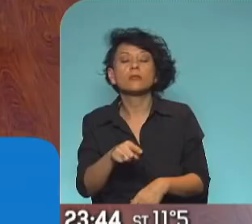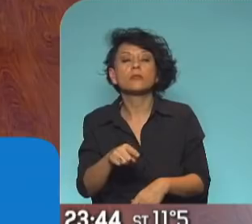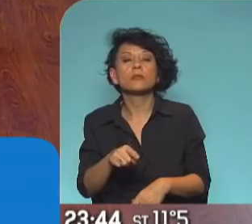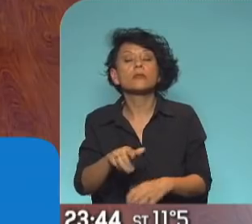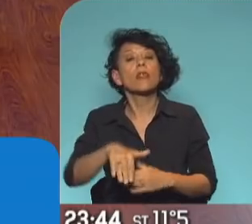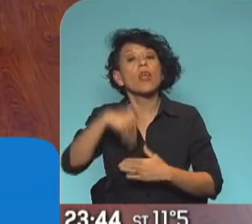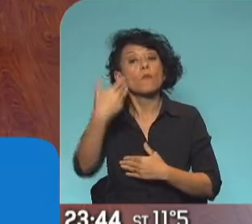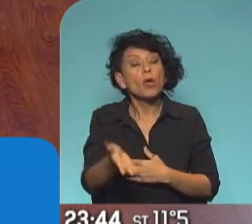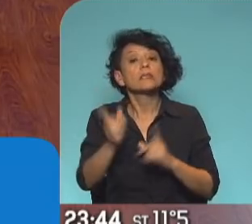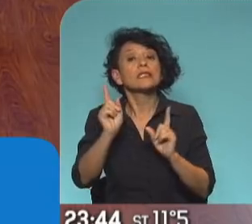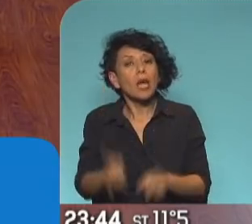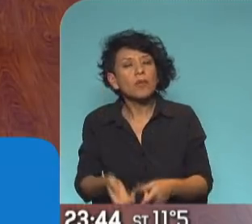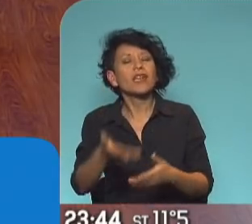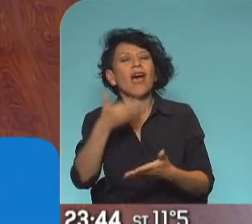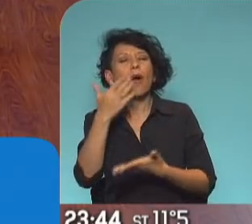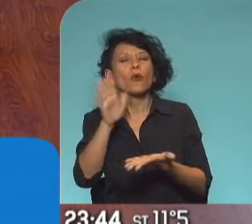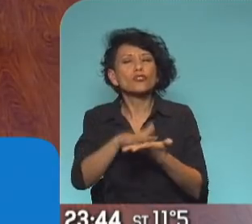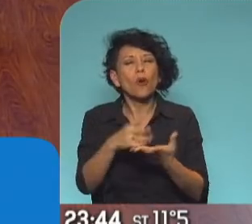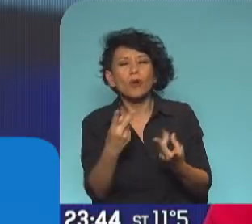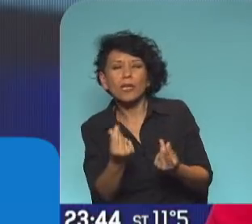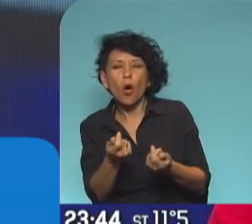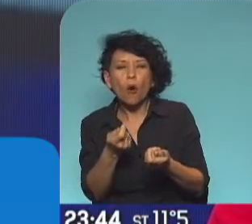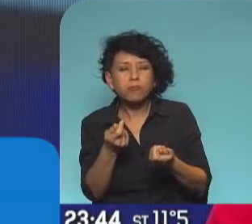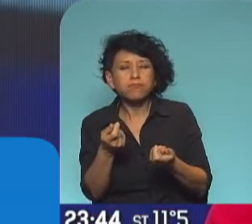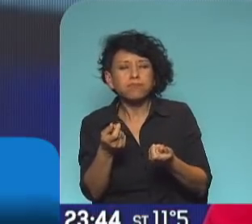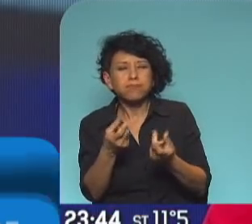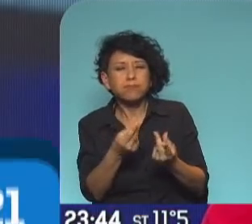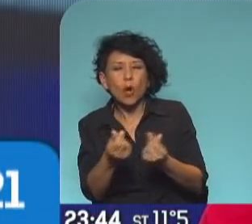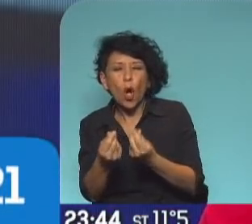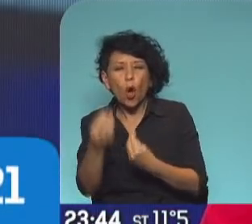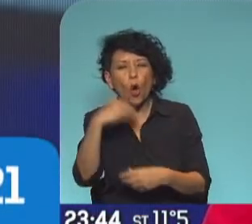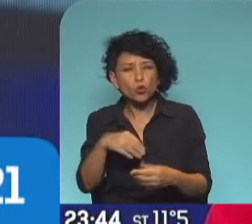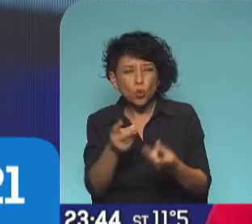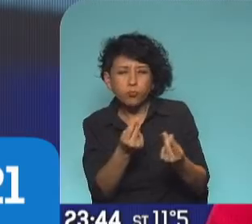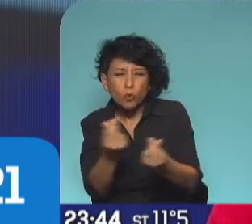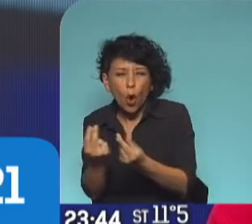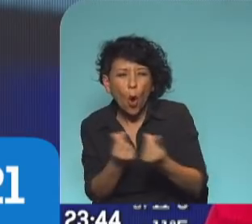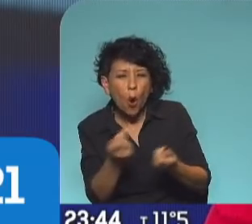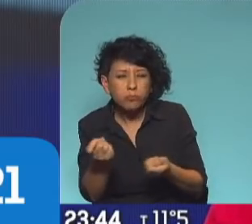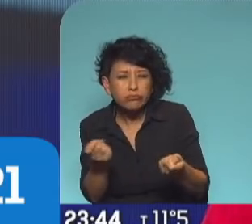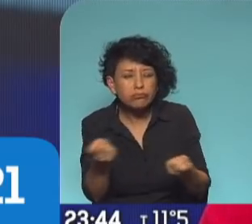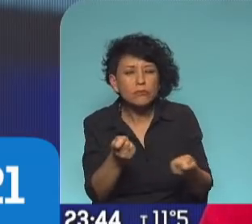Y después habló del consumo, donde el eje que pone es reactivar el consumo,